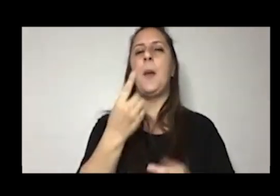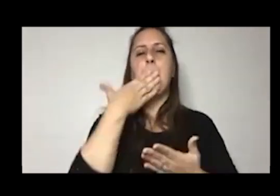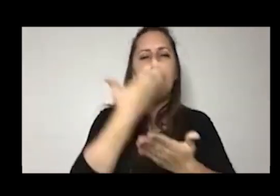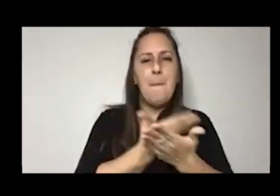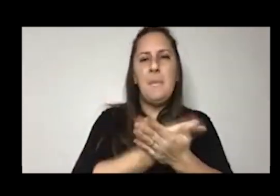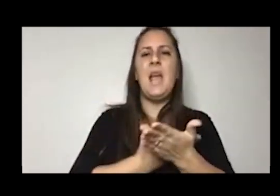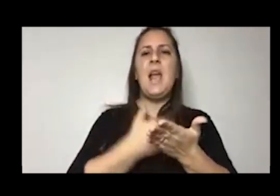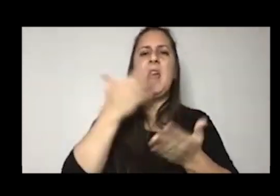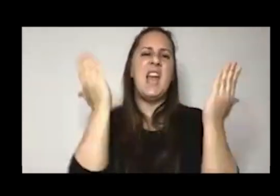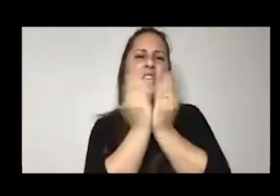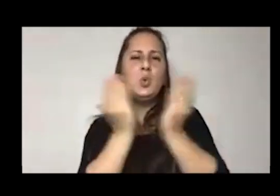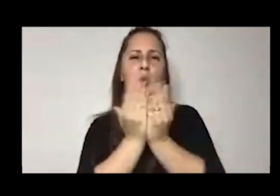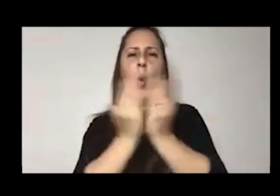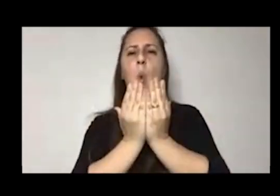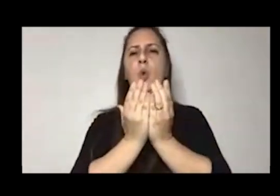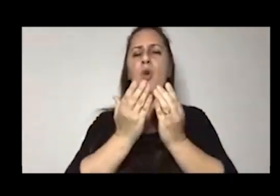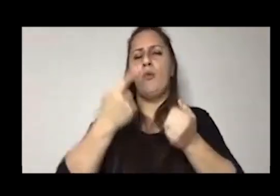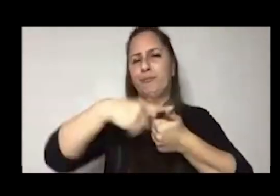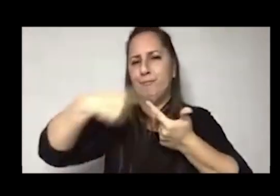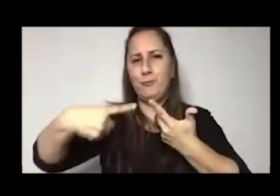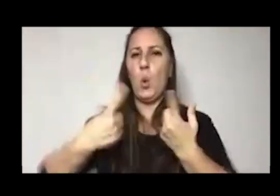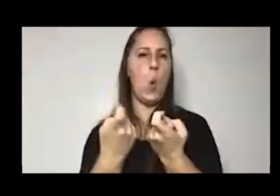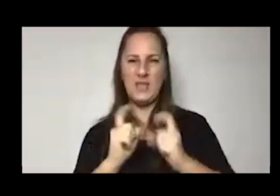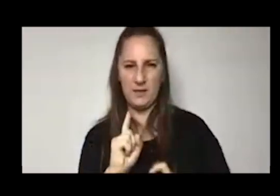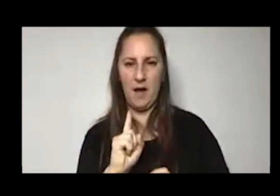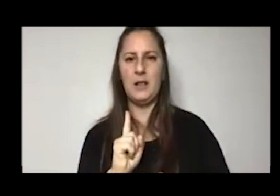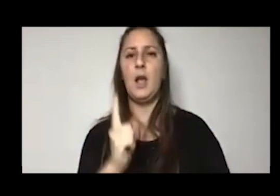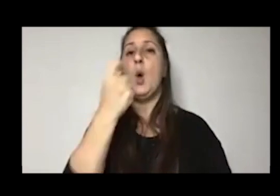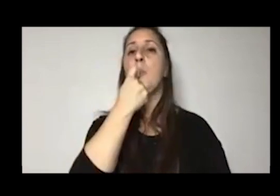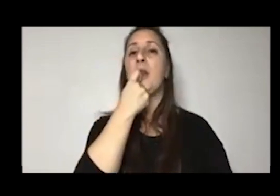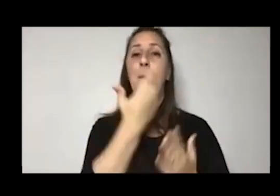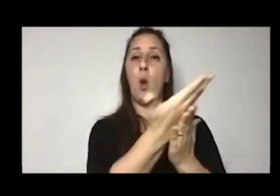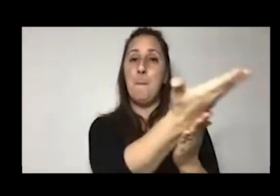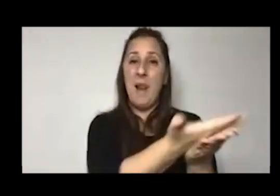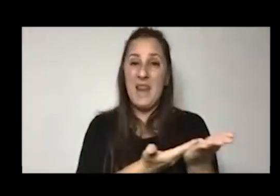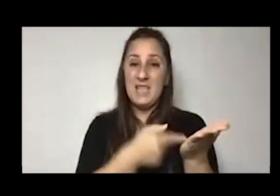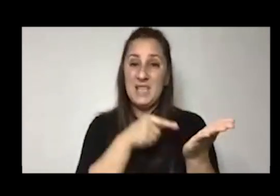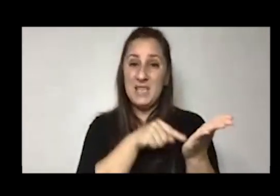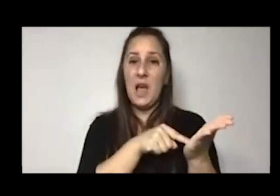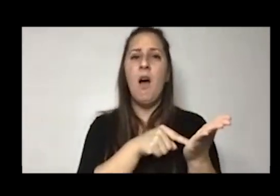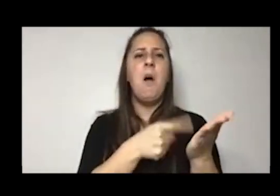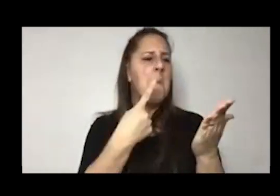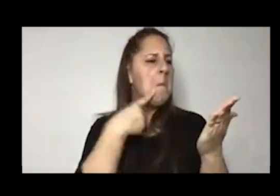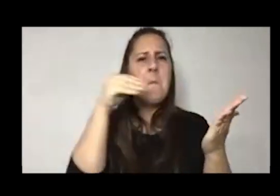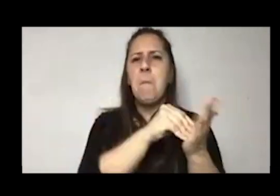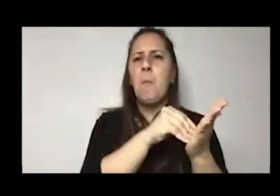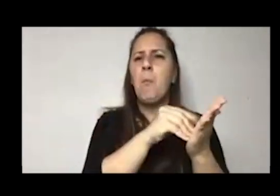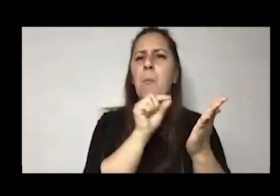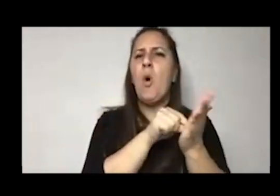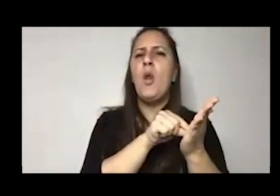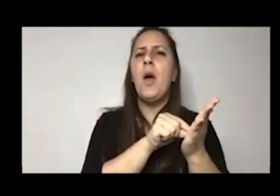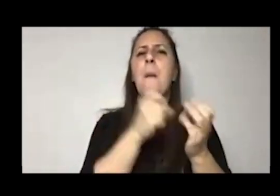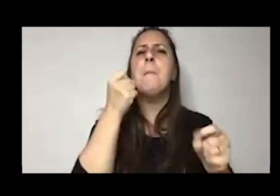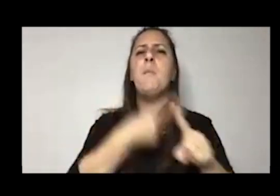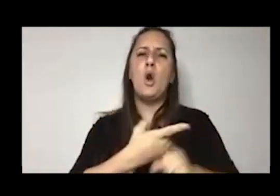estudios, porque, por ejemplo, en la planilla no hay ningún lugar donde poner el ítem que es por una amputación o algo por